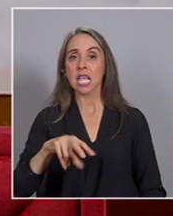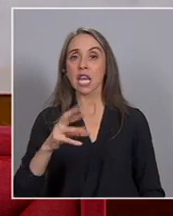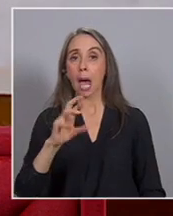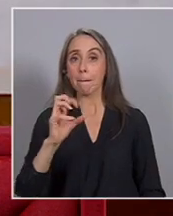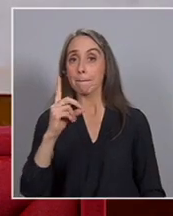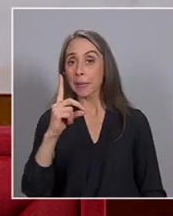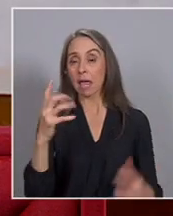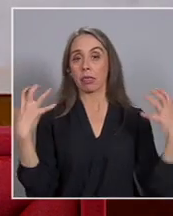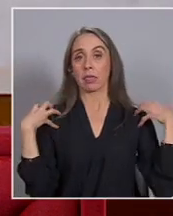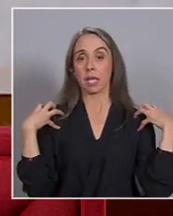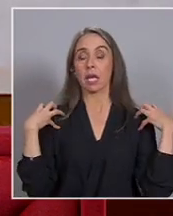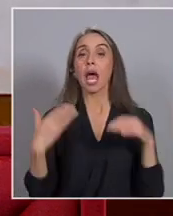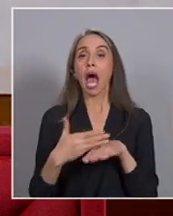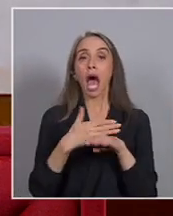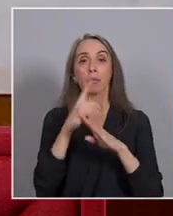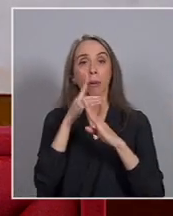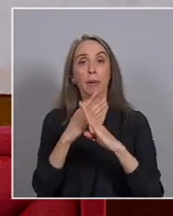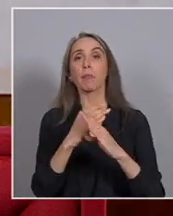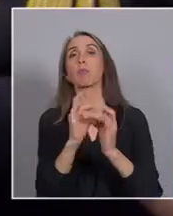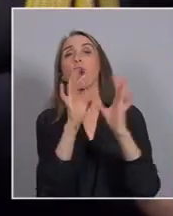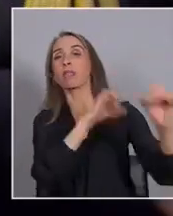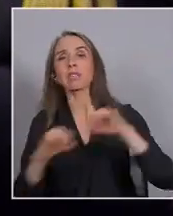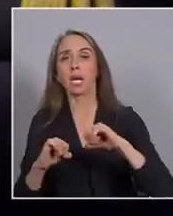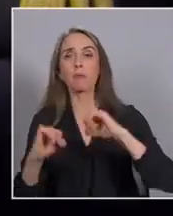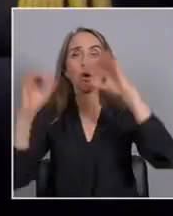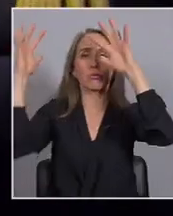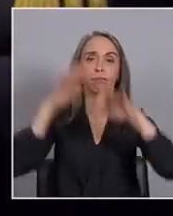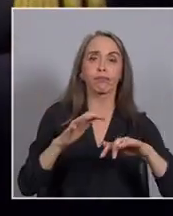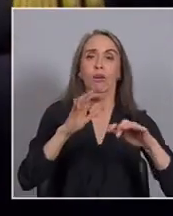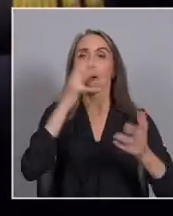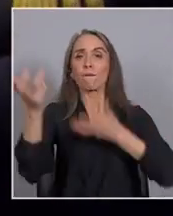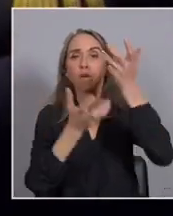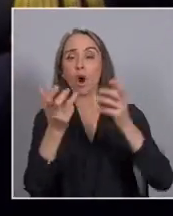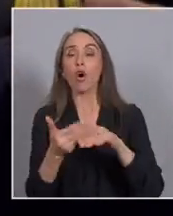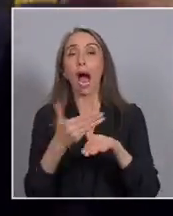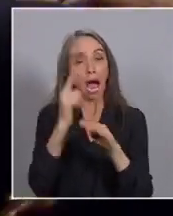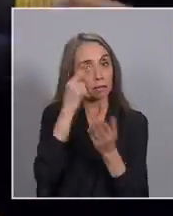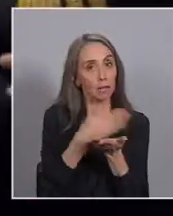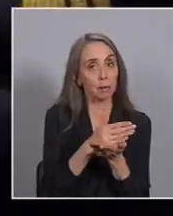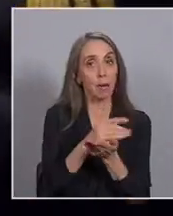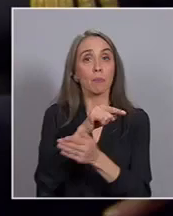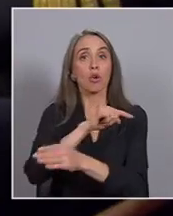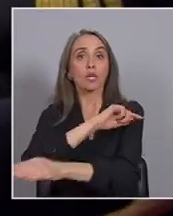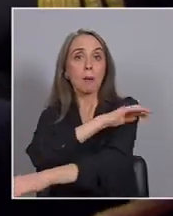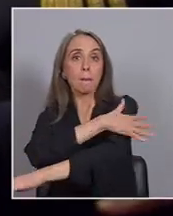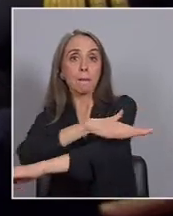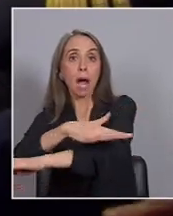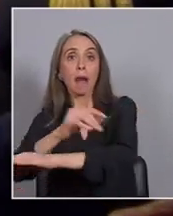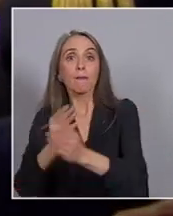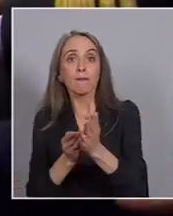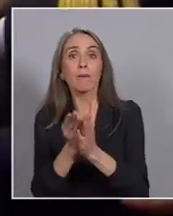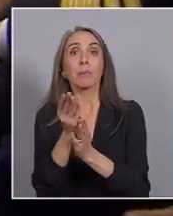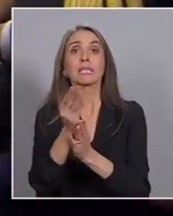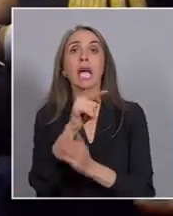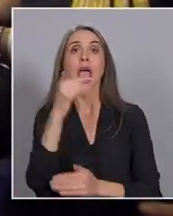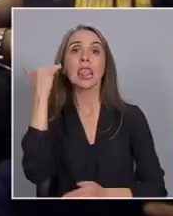que está tomando acciones preventivas anticipándose, como decía antes, a la llegada del fenómeno del Niño.